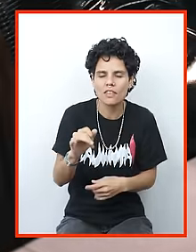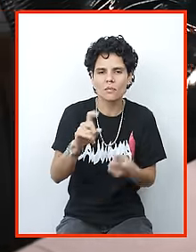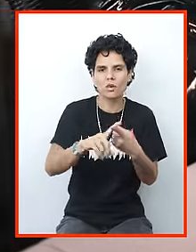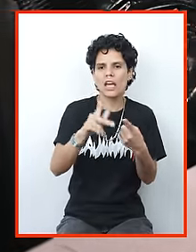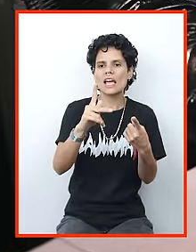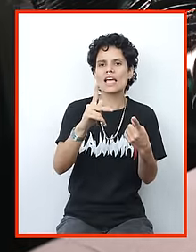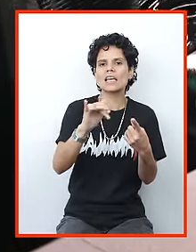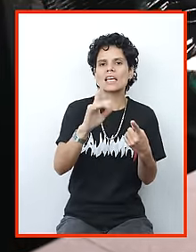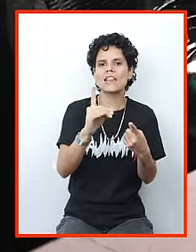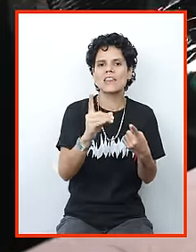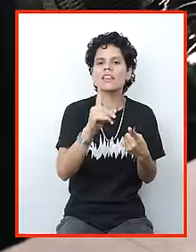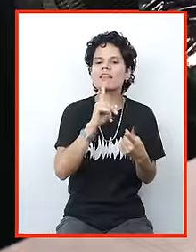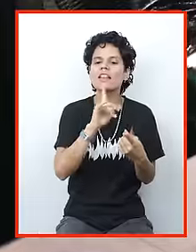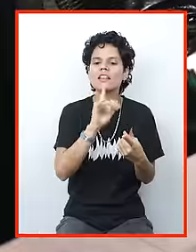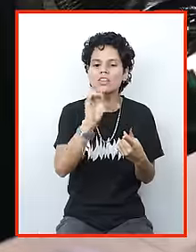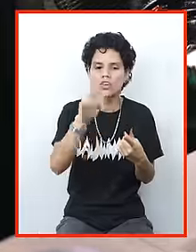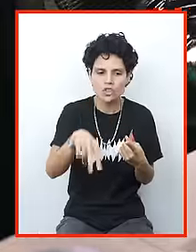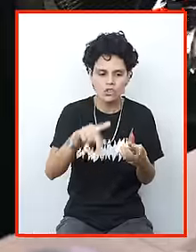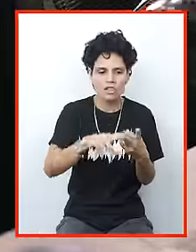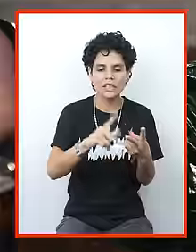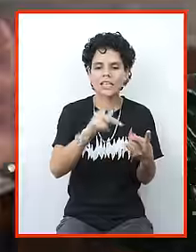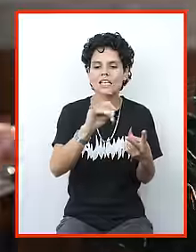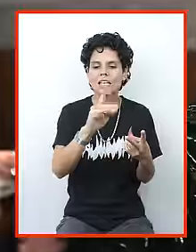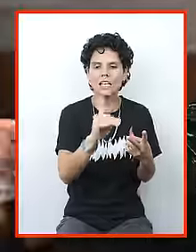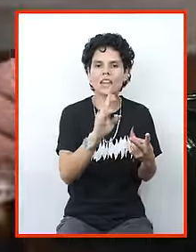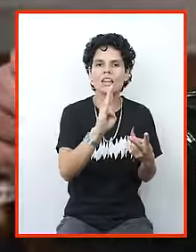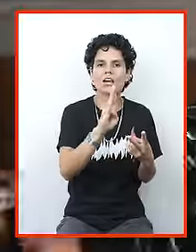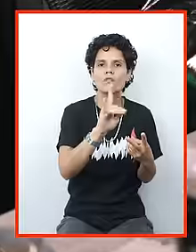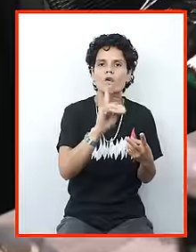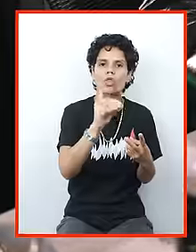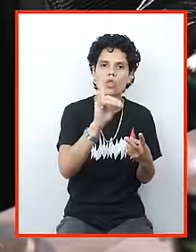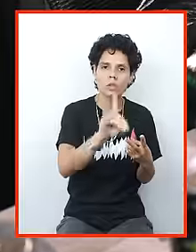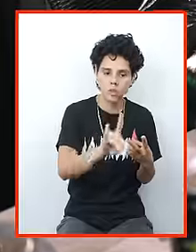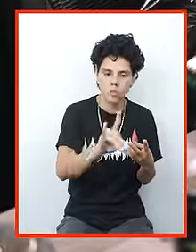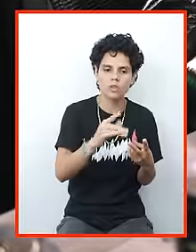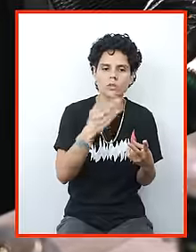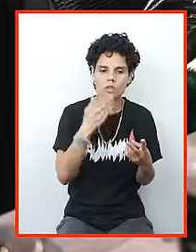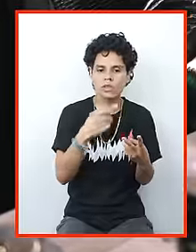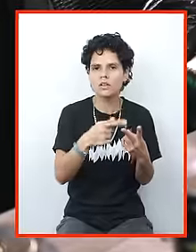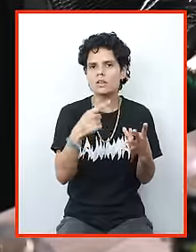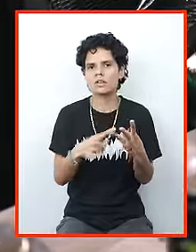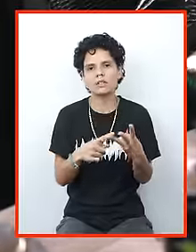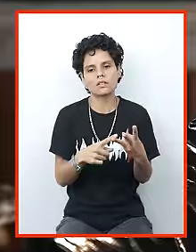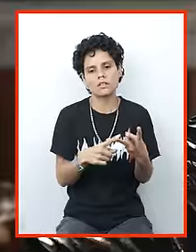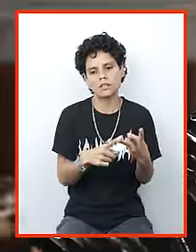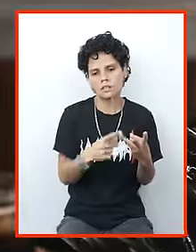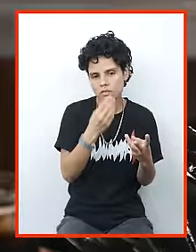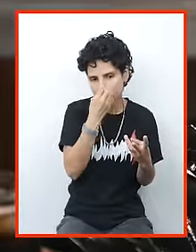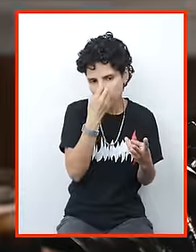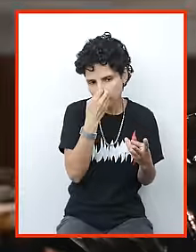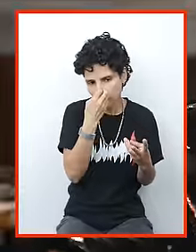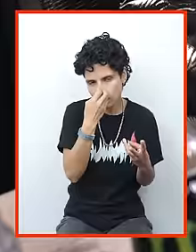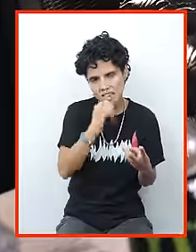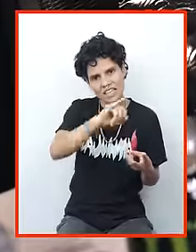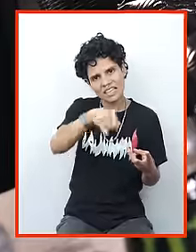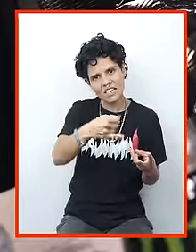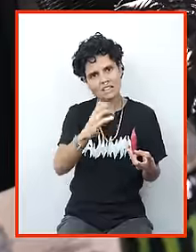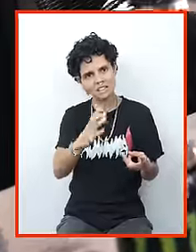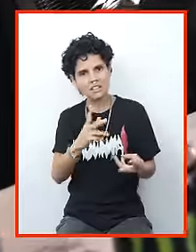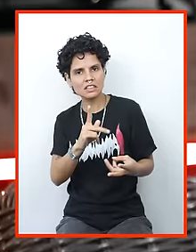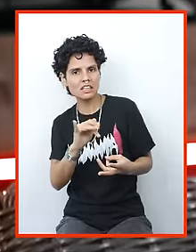está Kid Tetón, está Kid Voodoo. Sí, pues no. Ya tenemos... Y JC Kid.